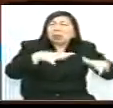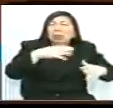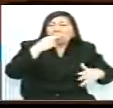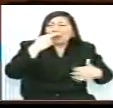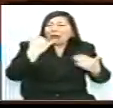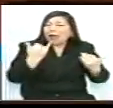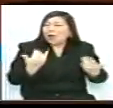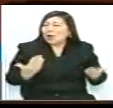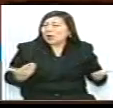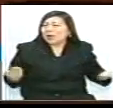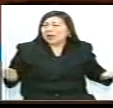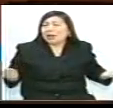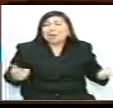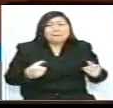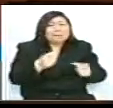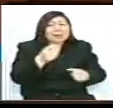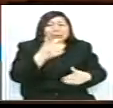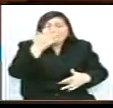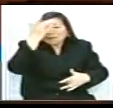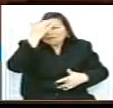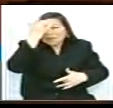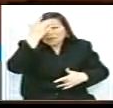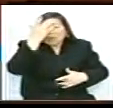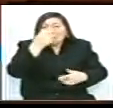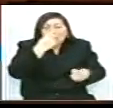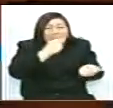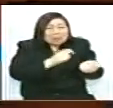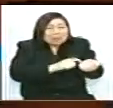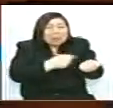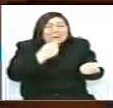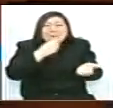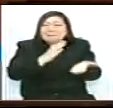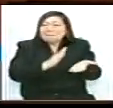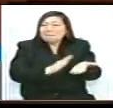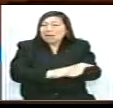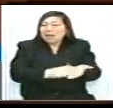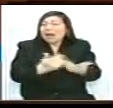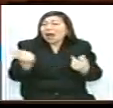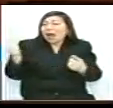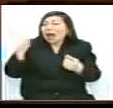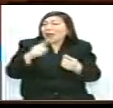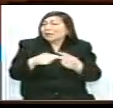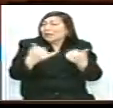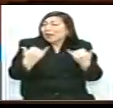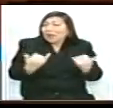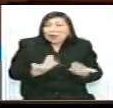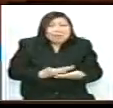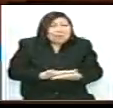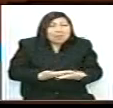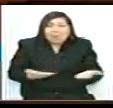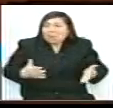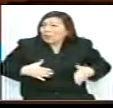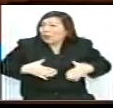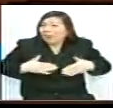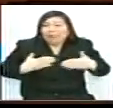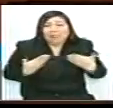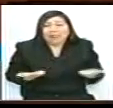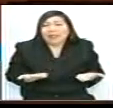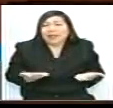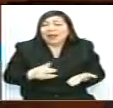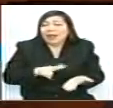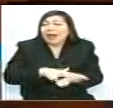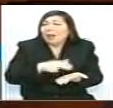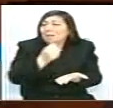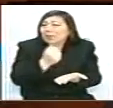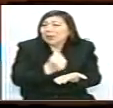este momento, con gente contaminada con metales pesados, y que hasta ahora no hemos podido en este Congreso